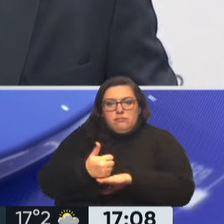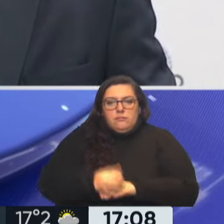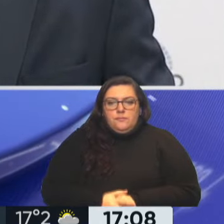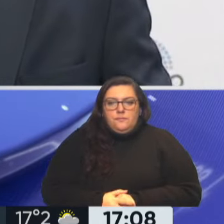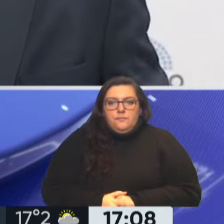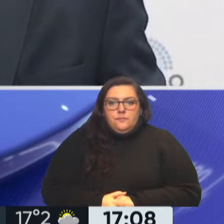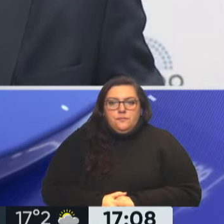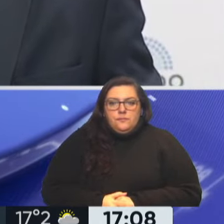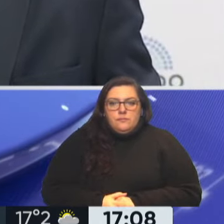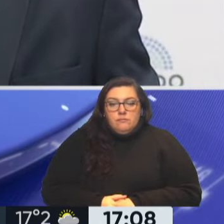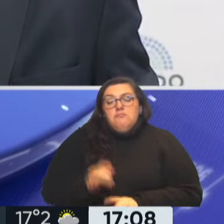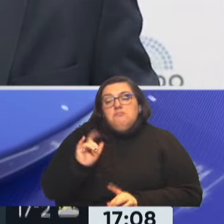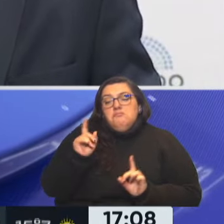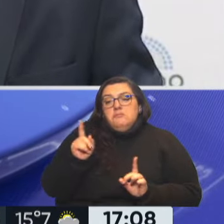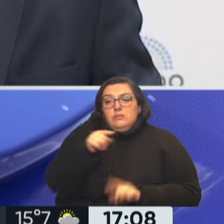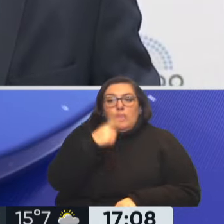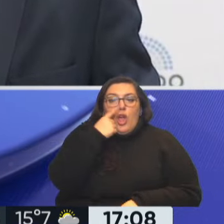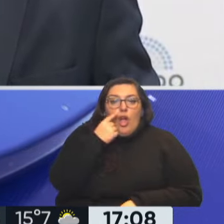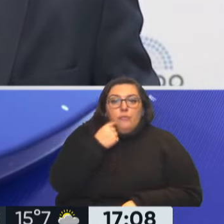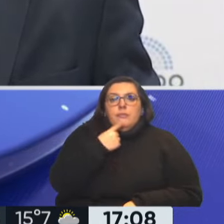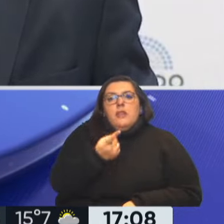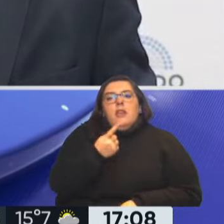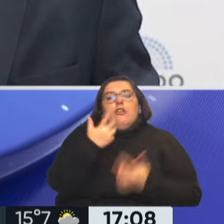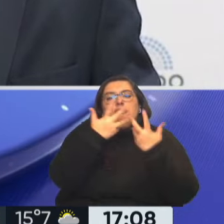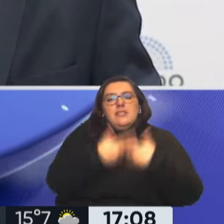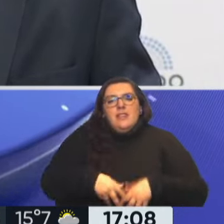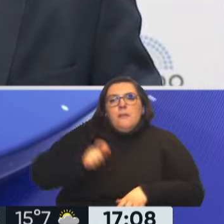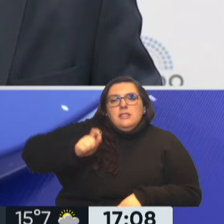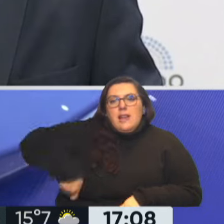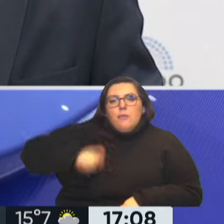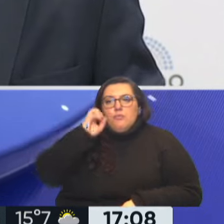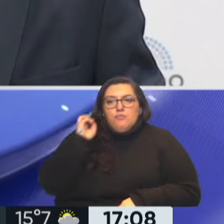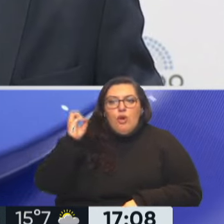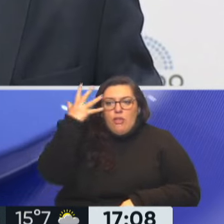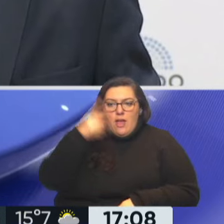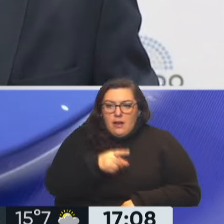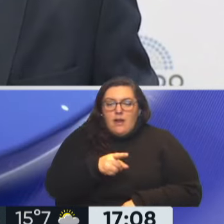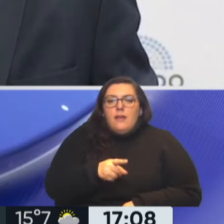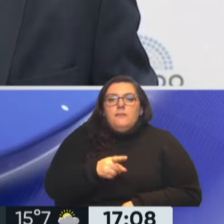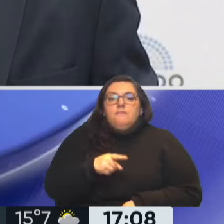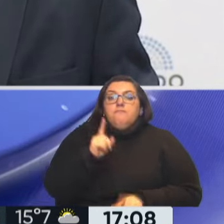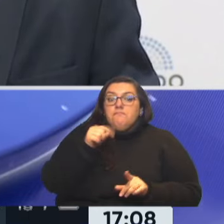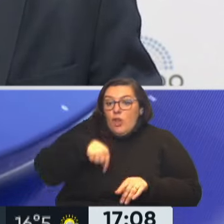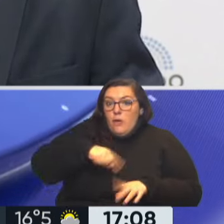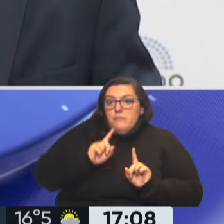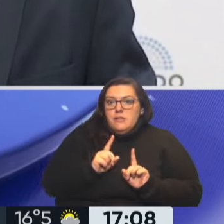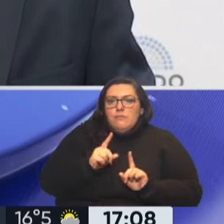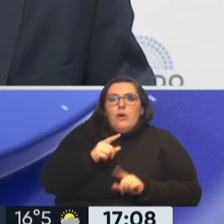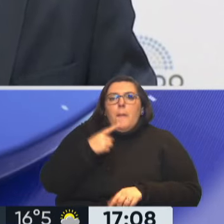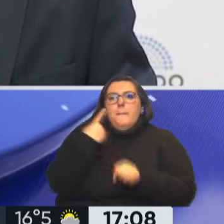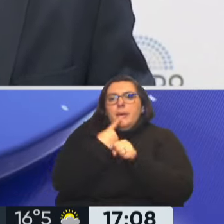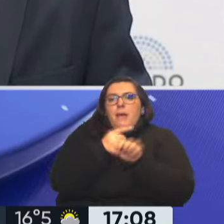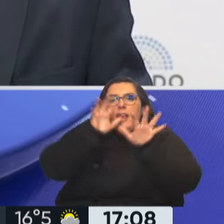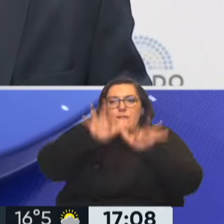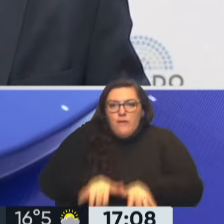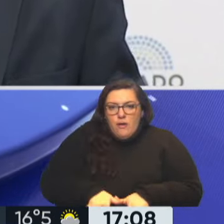esclavitud moderna, así se refirió Nicolás Posse, el jefe de gabinete, en su primer informe en el Congreso, más precisamente